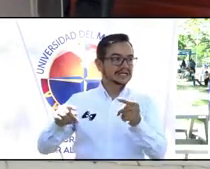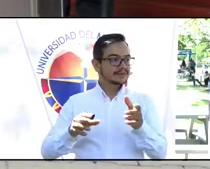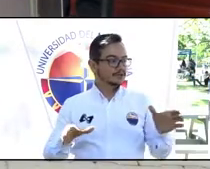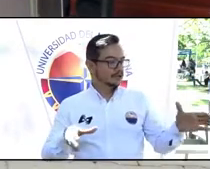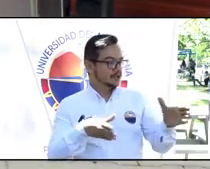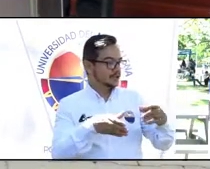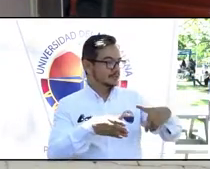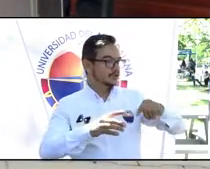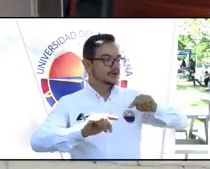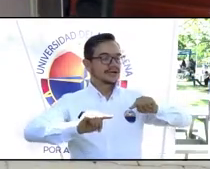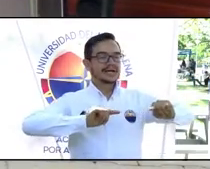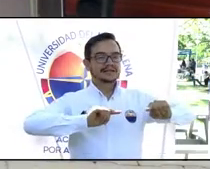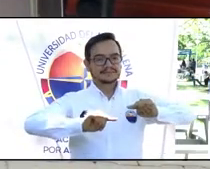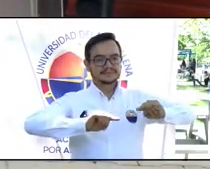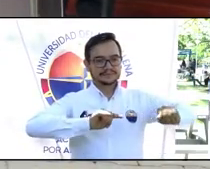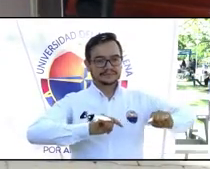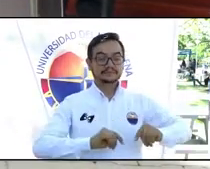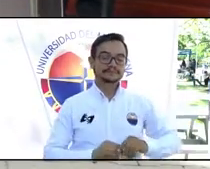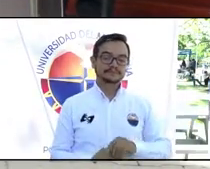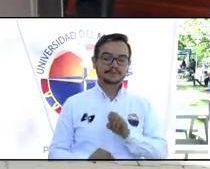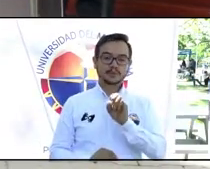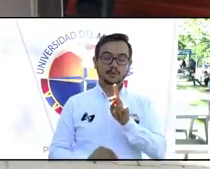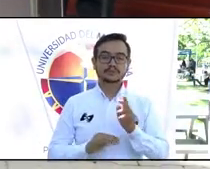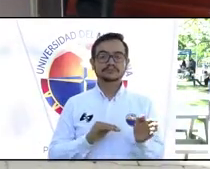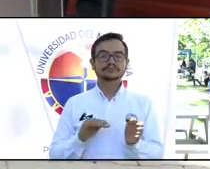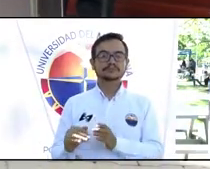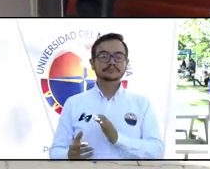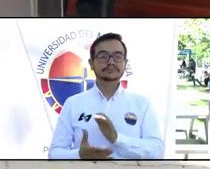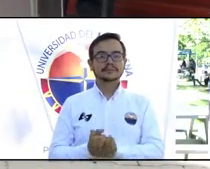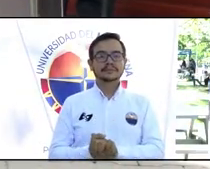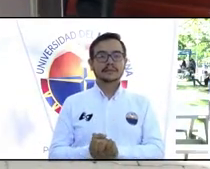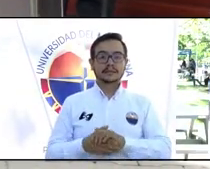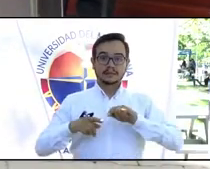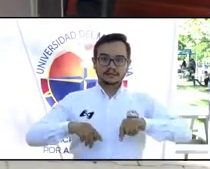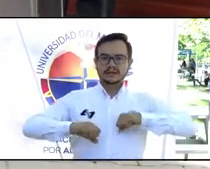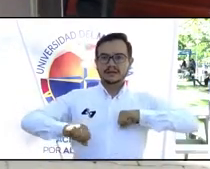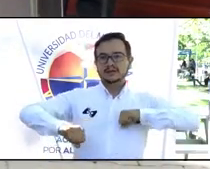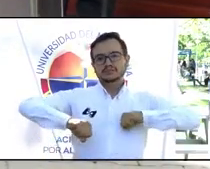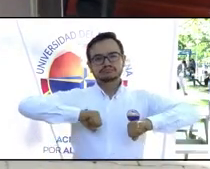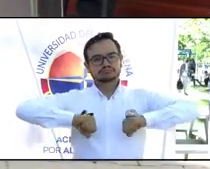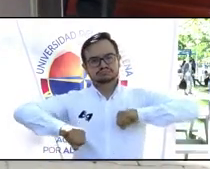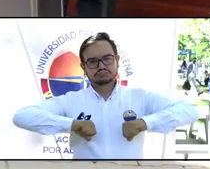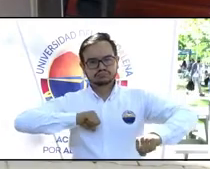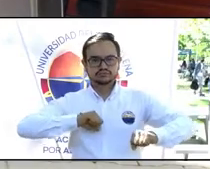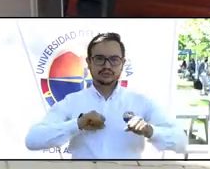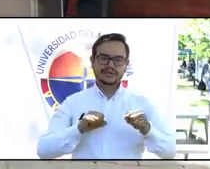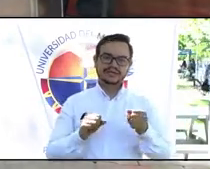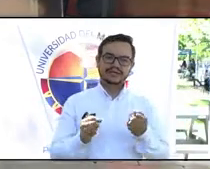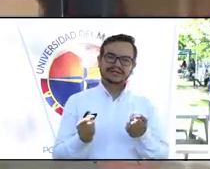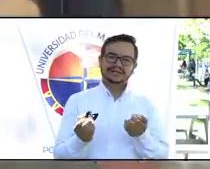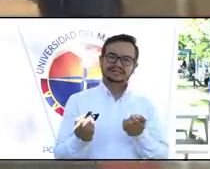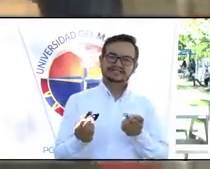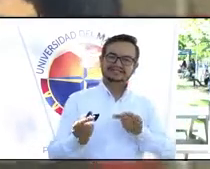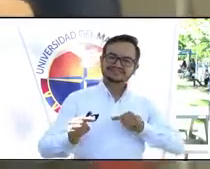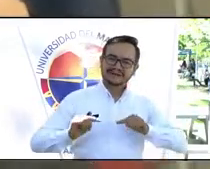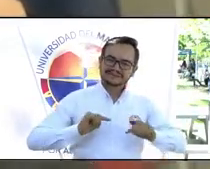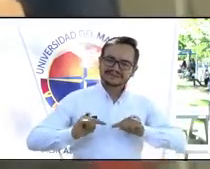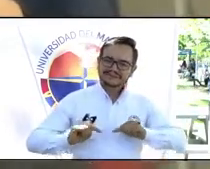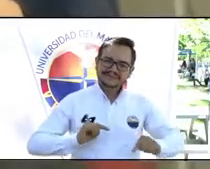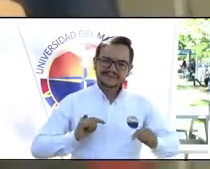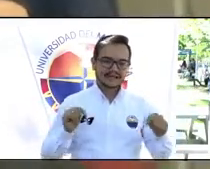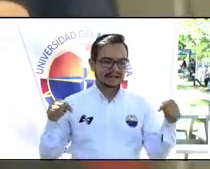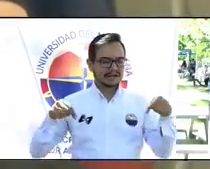administrativo. Bueno, desde la gestión administrativa, el programa y la clínica odontológica hemos venido fortaleciendo